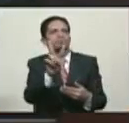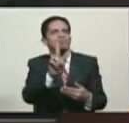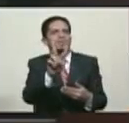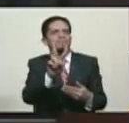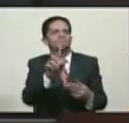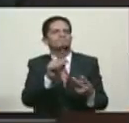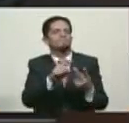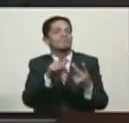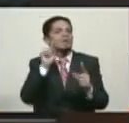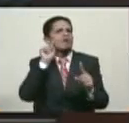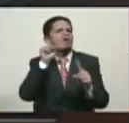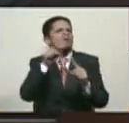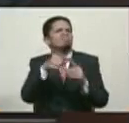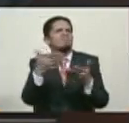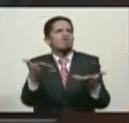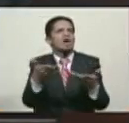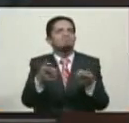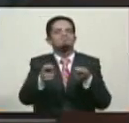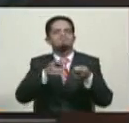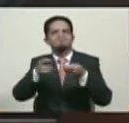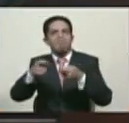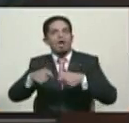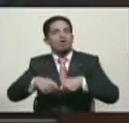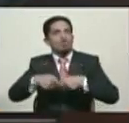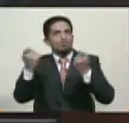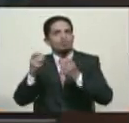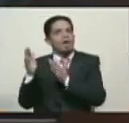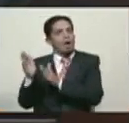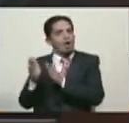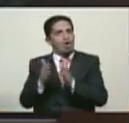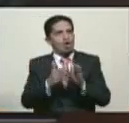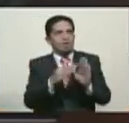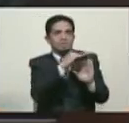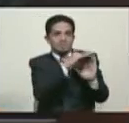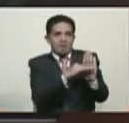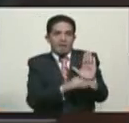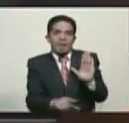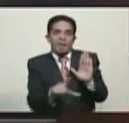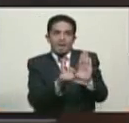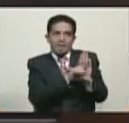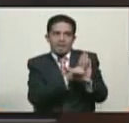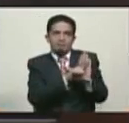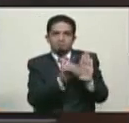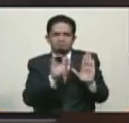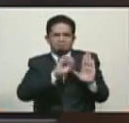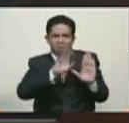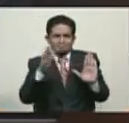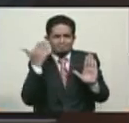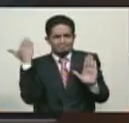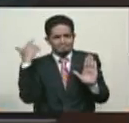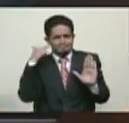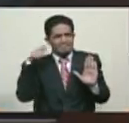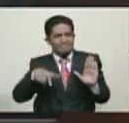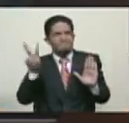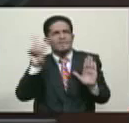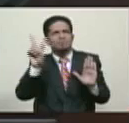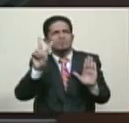el objetivo de provocar la ruptura del orden constitucional debidamente establecido en el país.